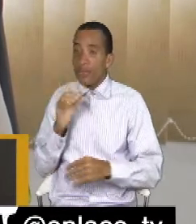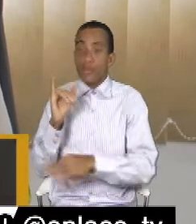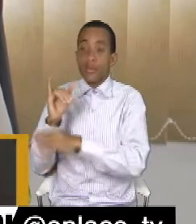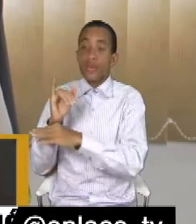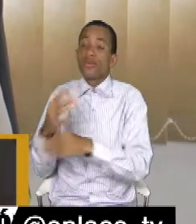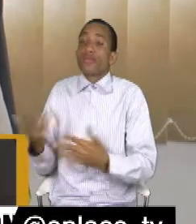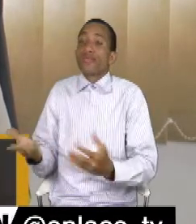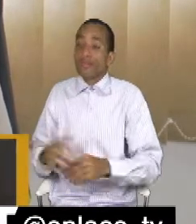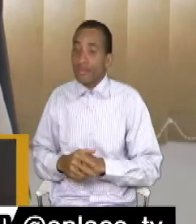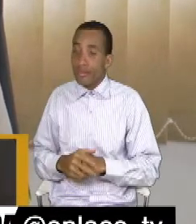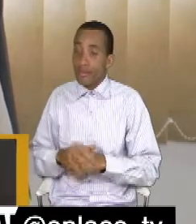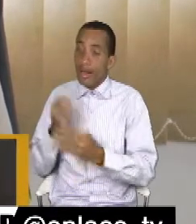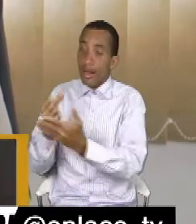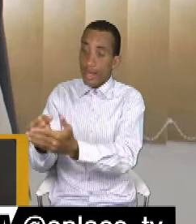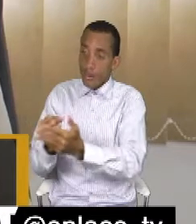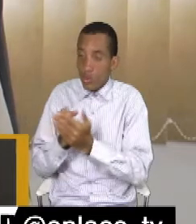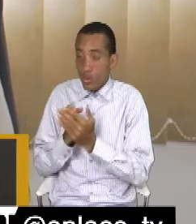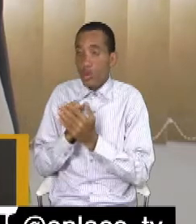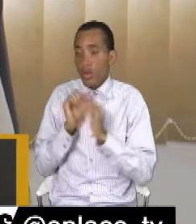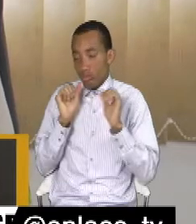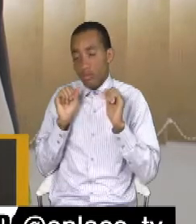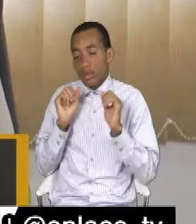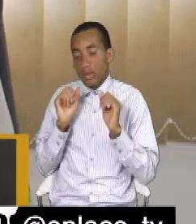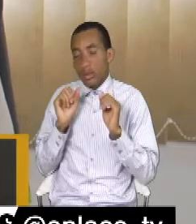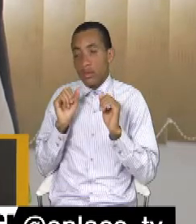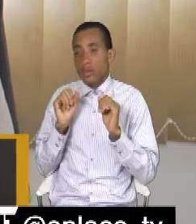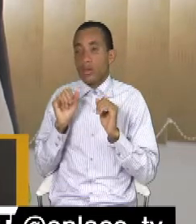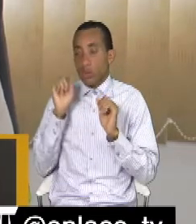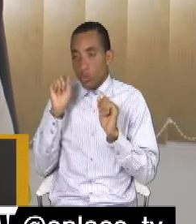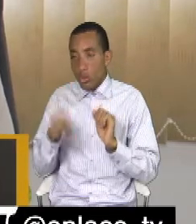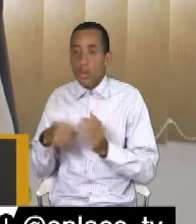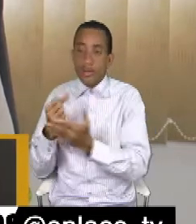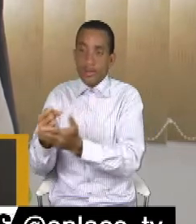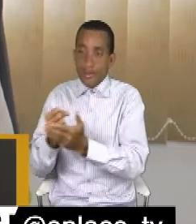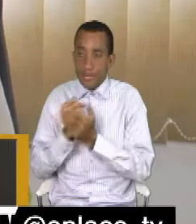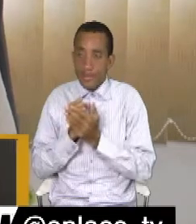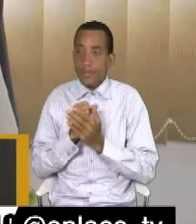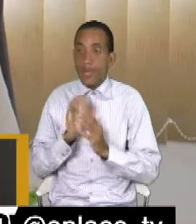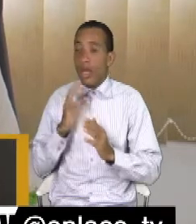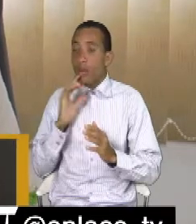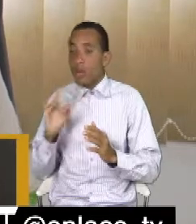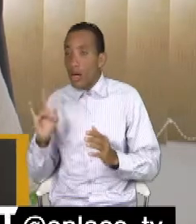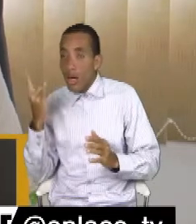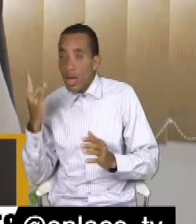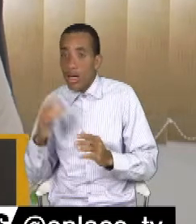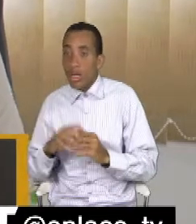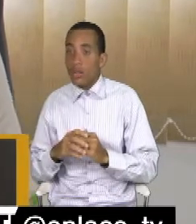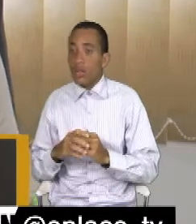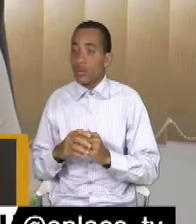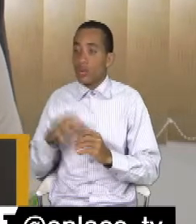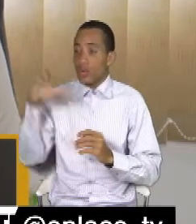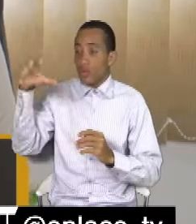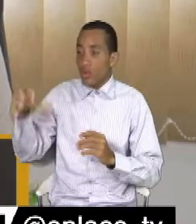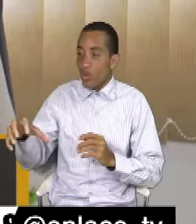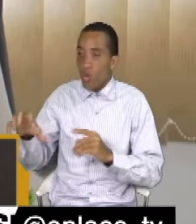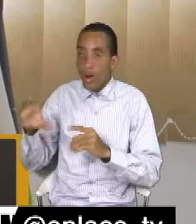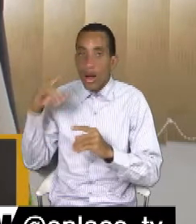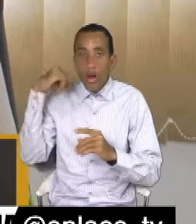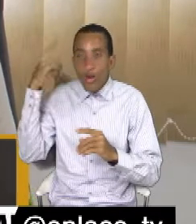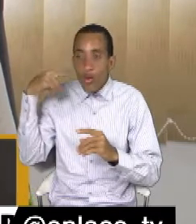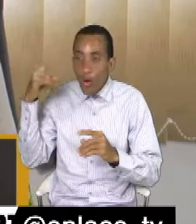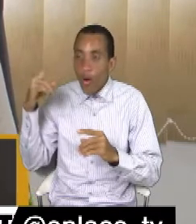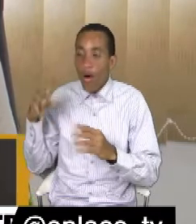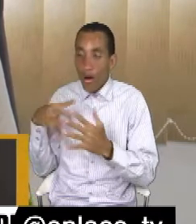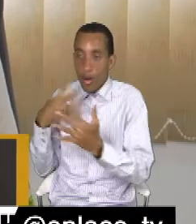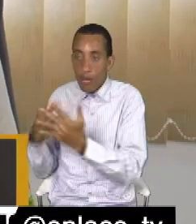que él nos quiera dar, que yo sé que se puede lograr, mirar a ver si vamos a hacer un San Camilito, diría yo, buscar que se pueda